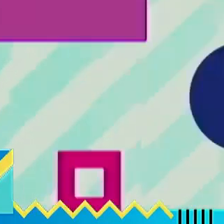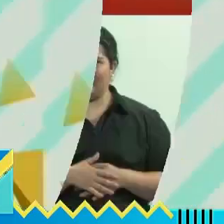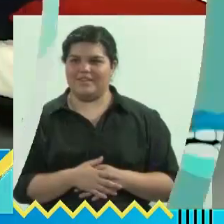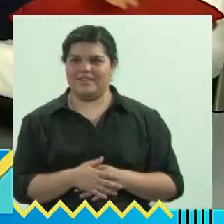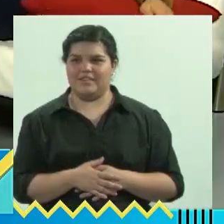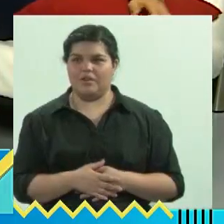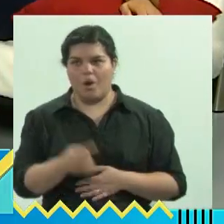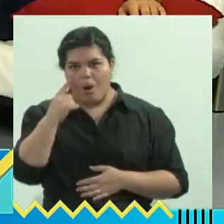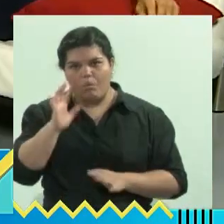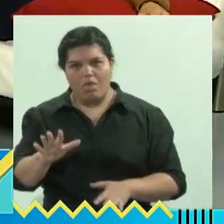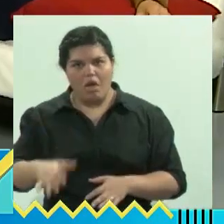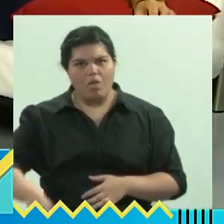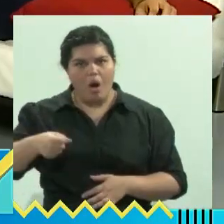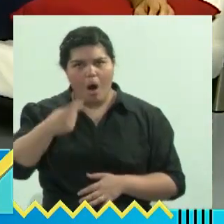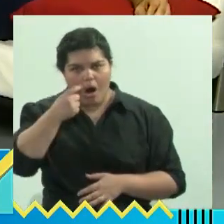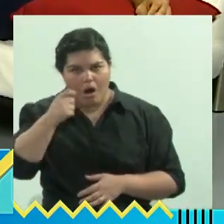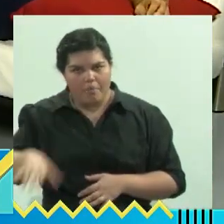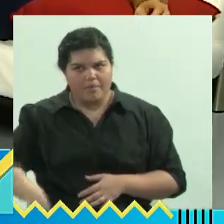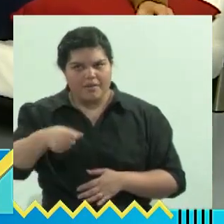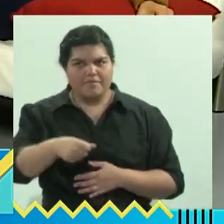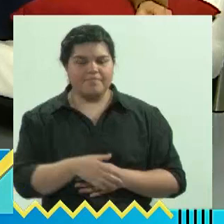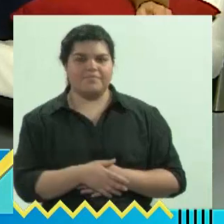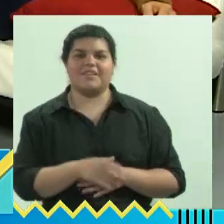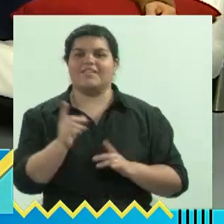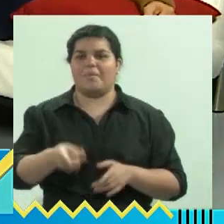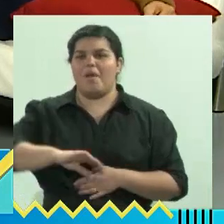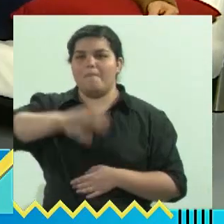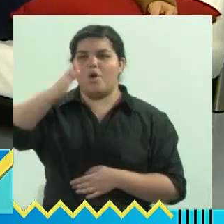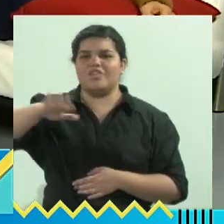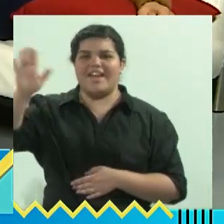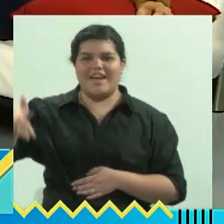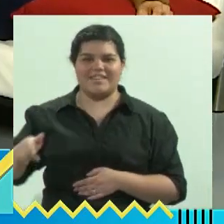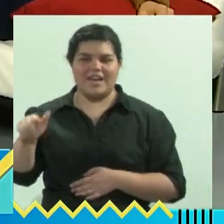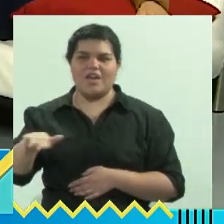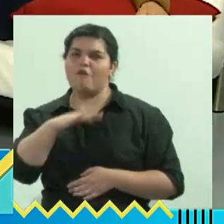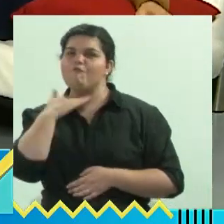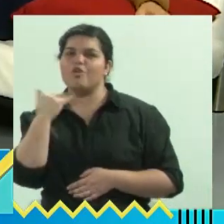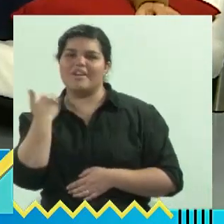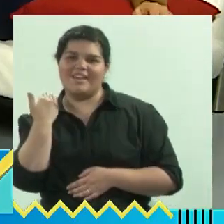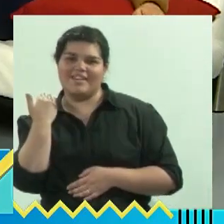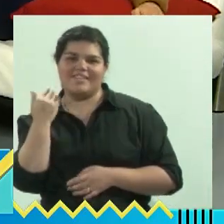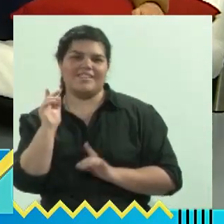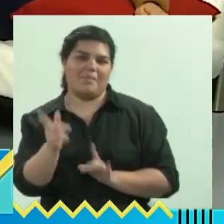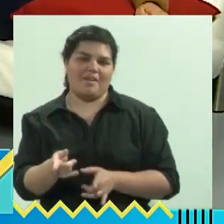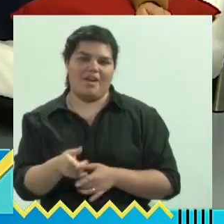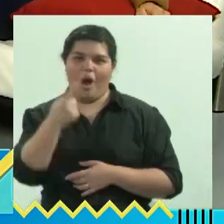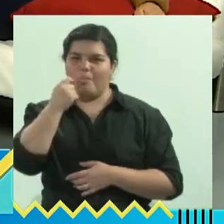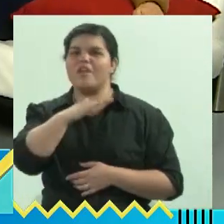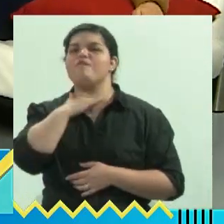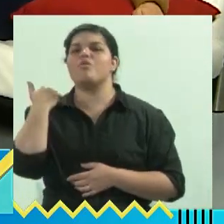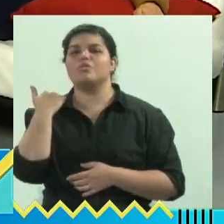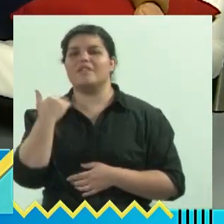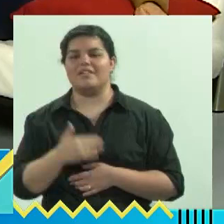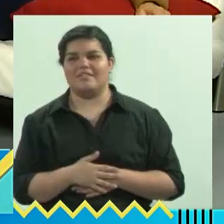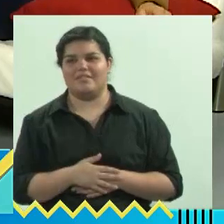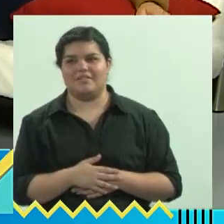bolsa, te podía pasar cualquier cosa. Y el ir a la montaña y el futre también, ¿no? Claro, ahí te vas a dormir. Ahí, cuando te mandaban a dormir te decían, andá porque va a venir el cuco